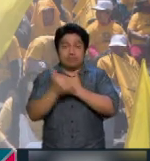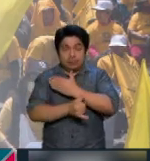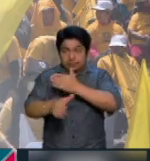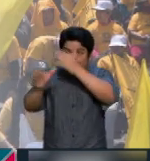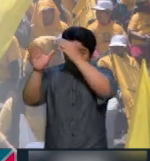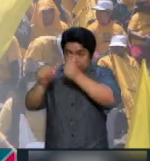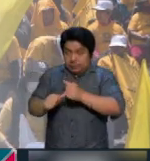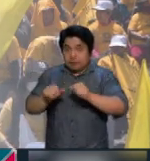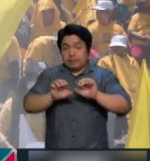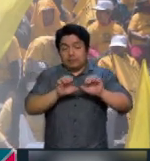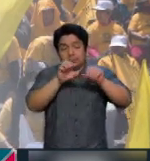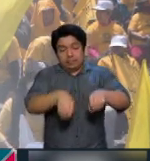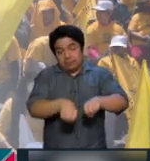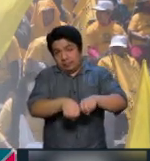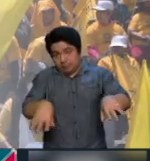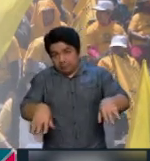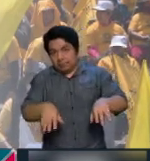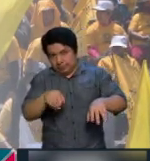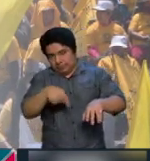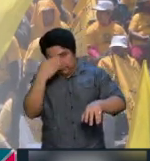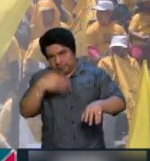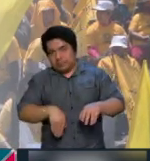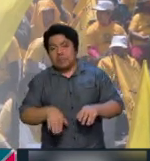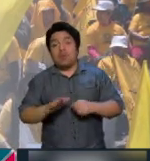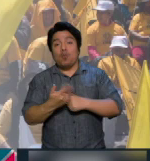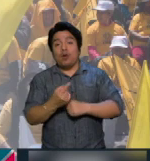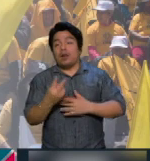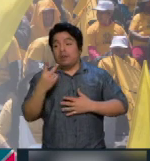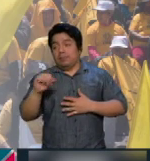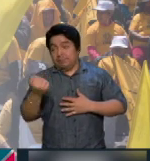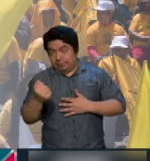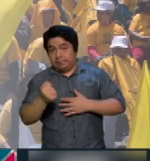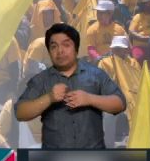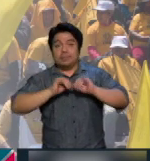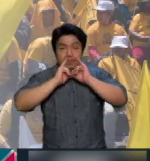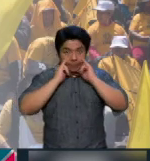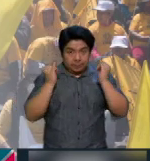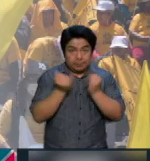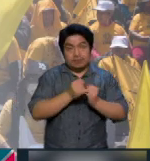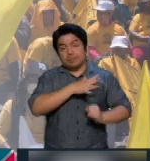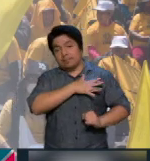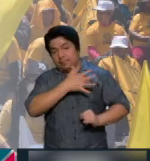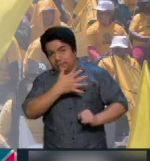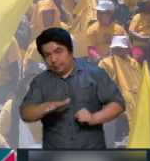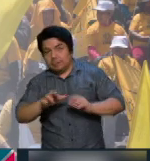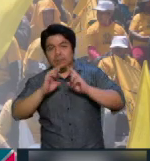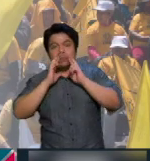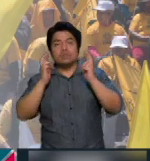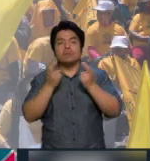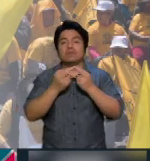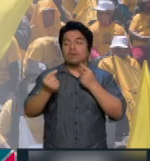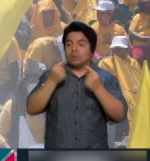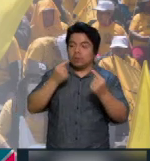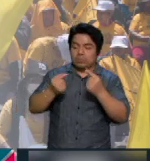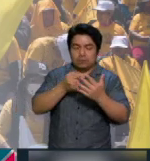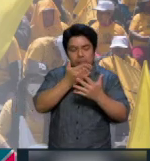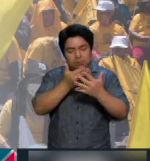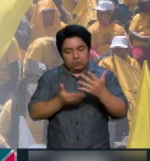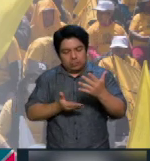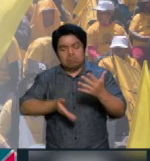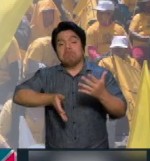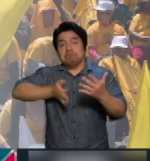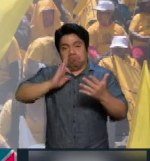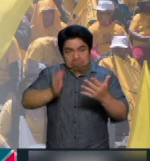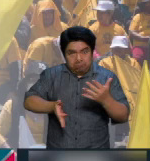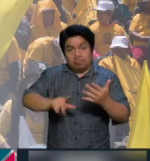de pérdida de registro, a fin de que el 2 de septiembre la Junta General Ejecutiva realice una sesión para discutirla y aprobarla. Luego la